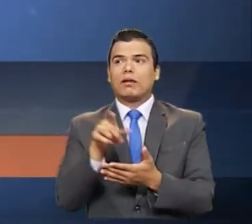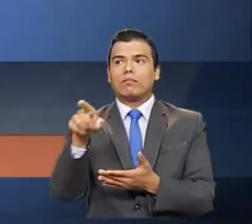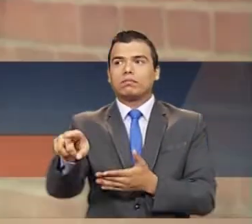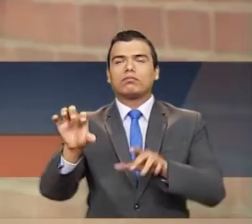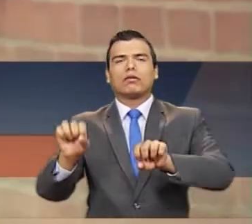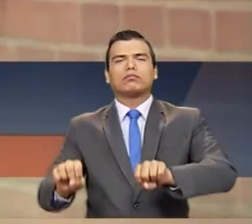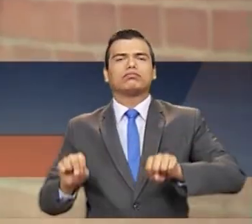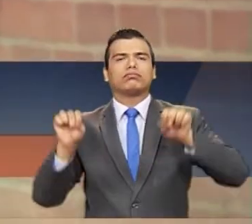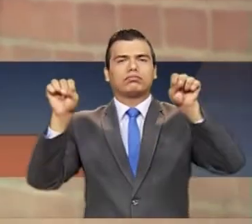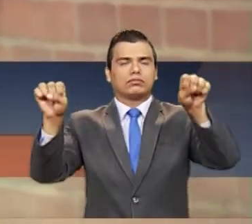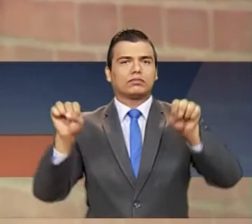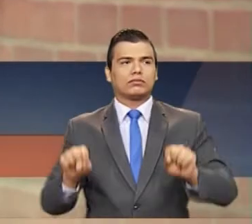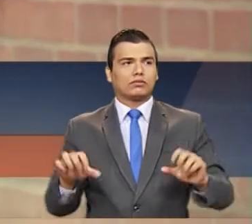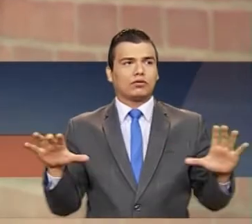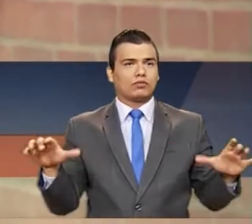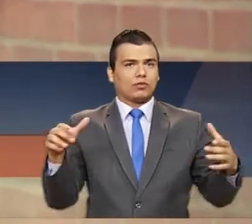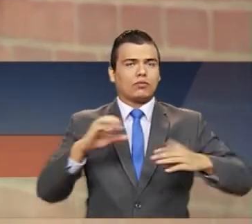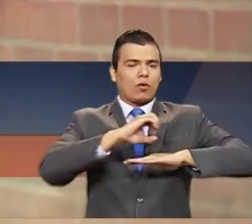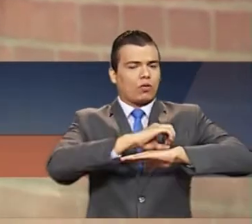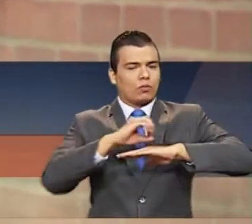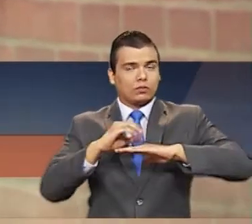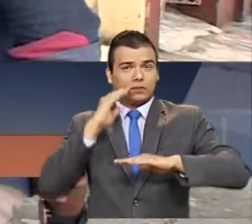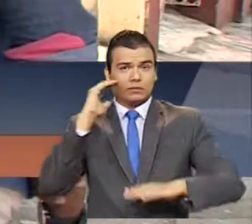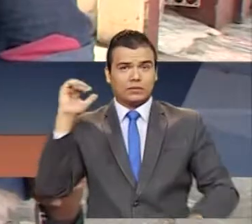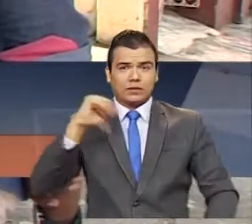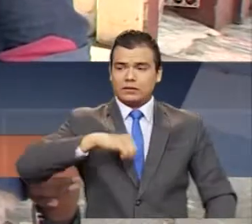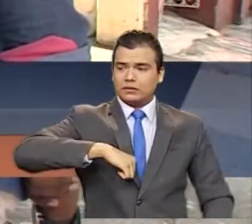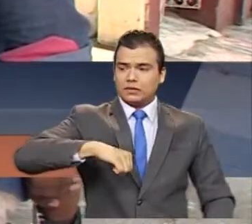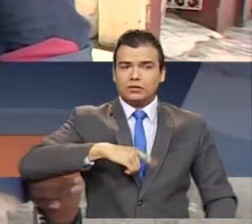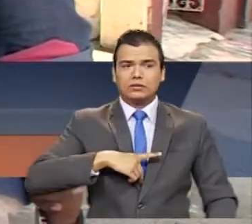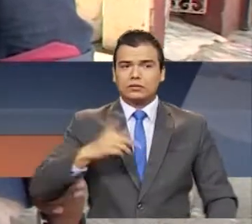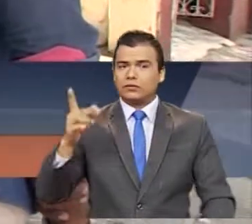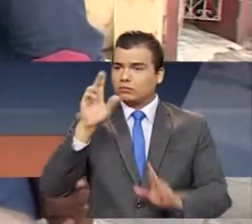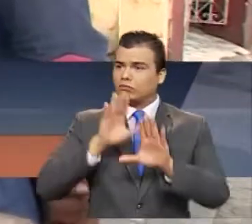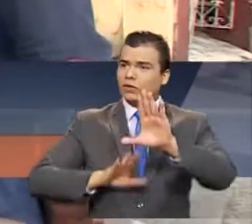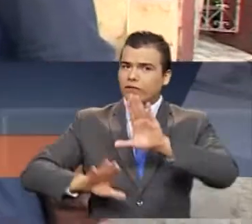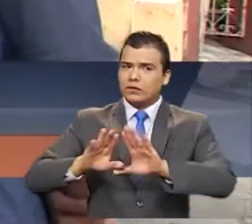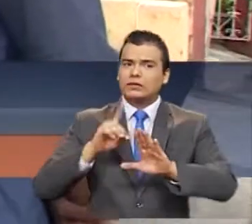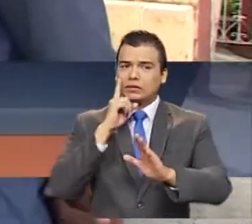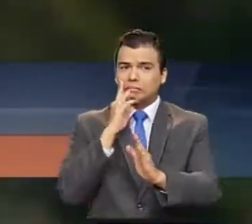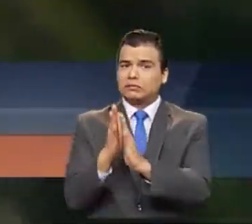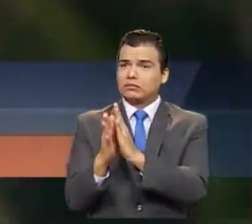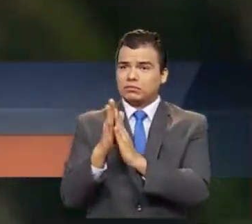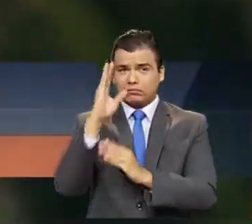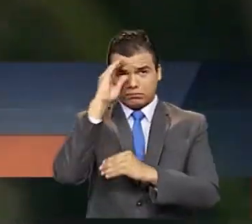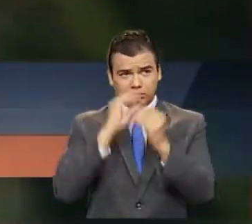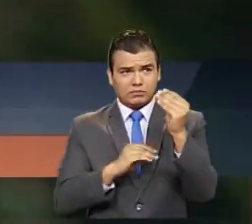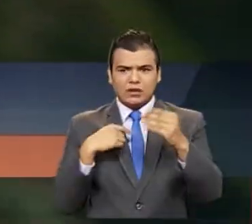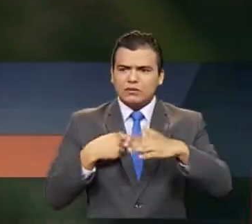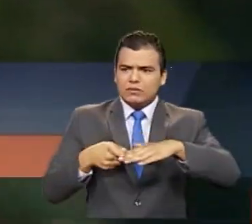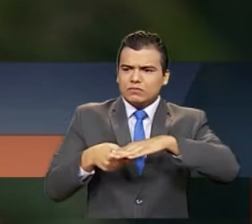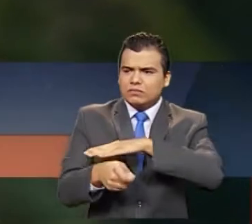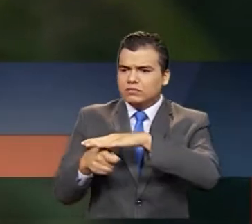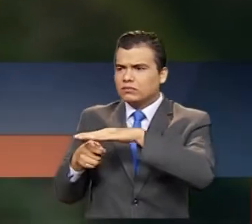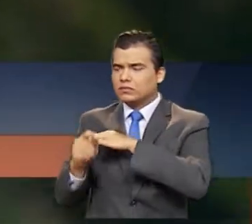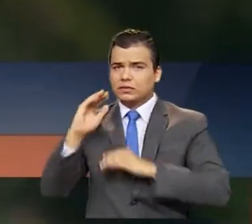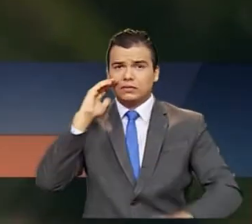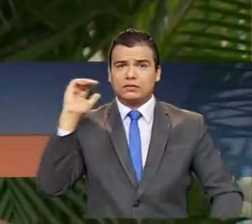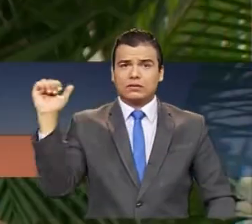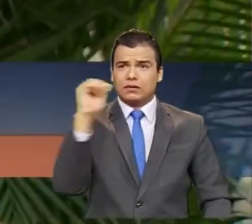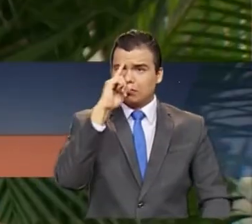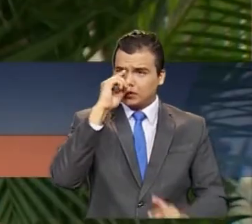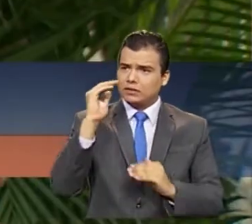gimnasio organizaciones defensoras de los derechos de las mujeres rechazaron este hecho señalando que las cifras de feminicidios no disminuyen